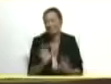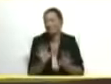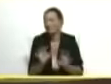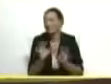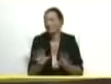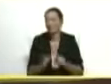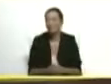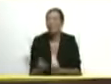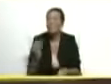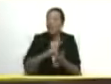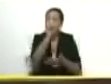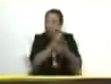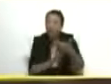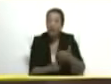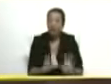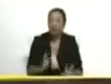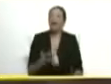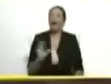Y además lo leí.